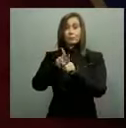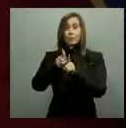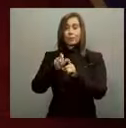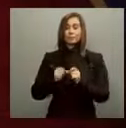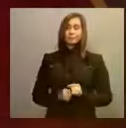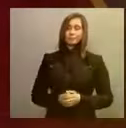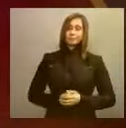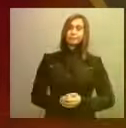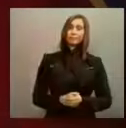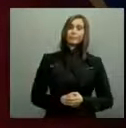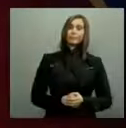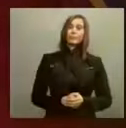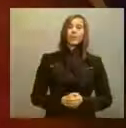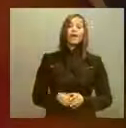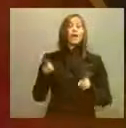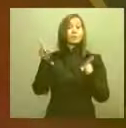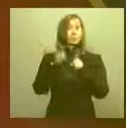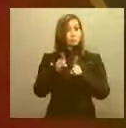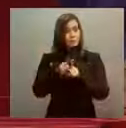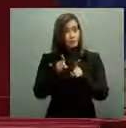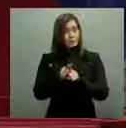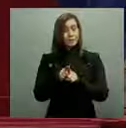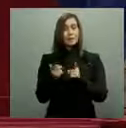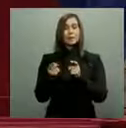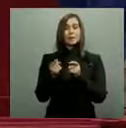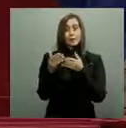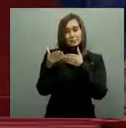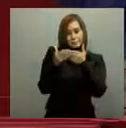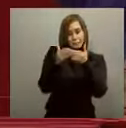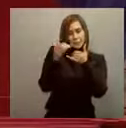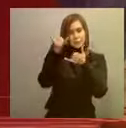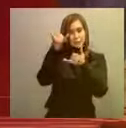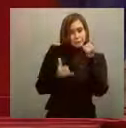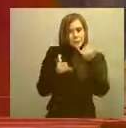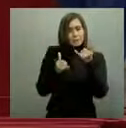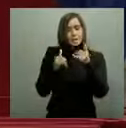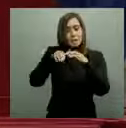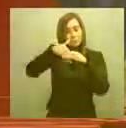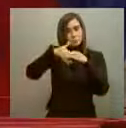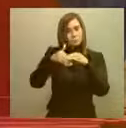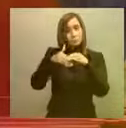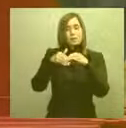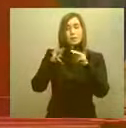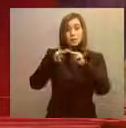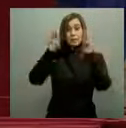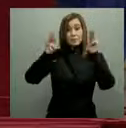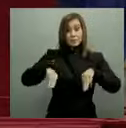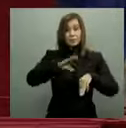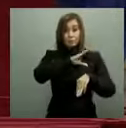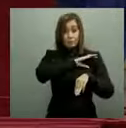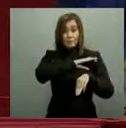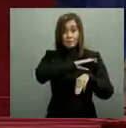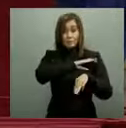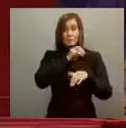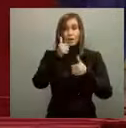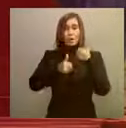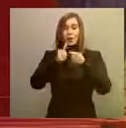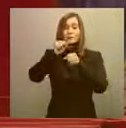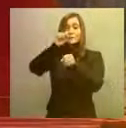momento también se encuentra en el proceso final de licitación en el Ministerio de Defensa la obra